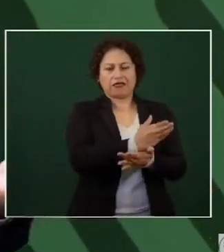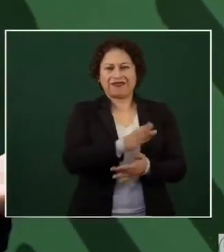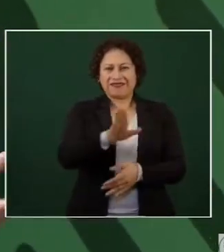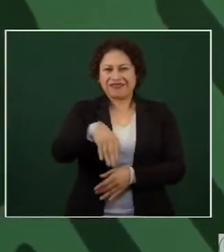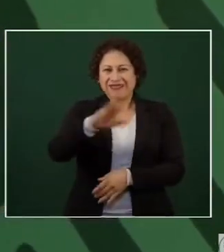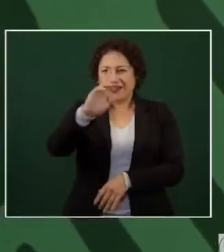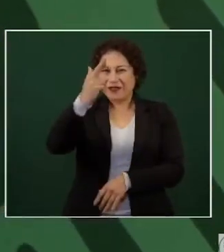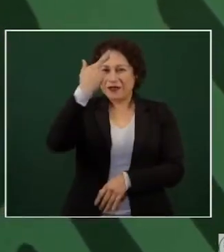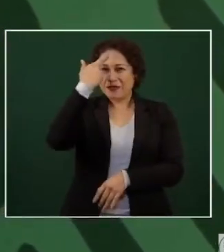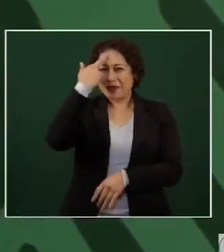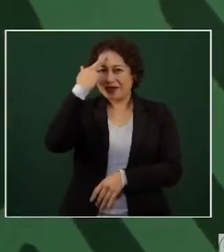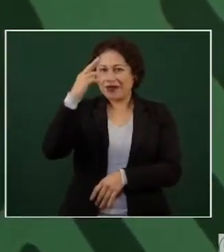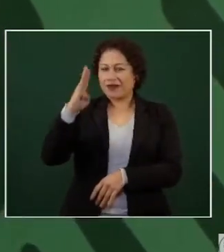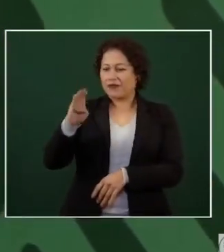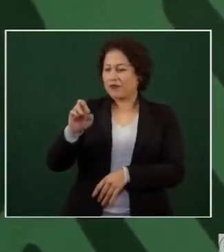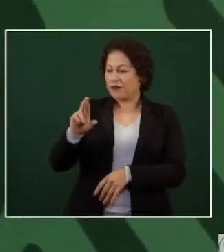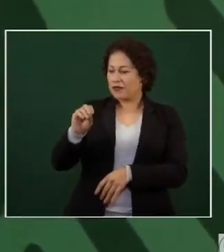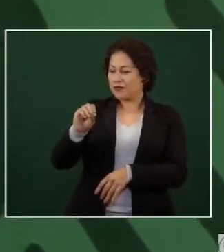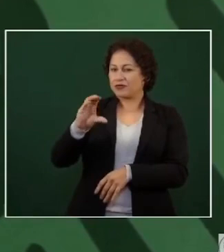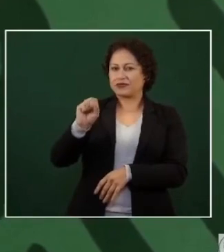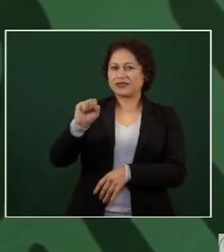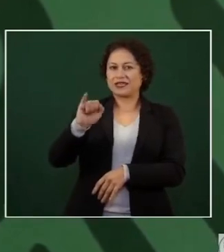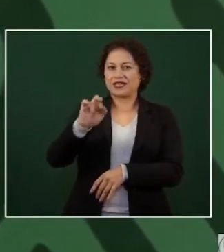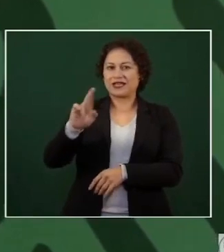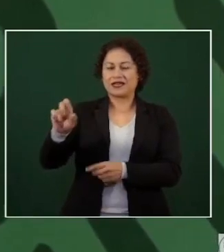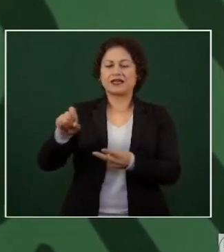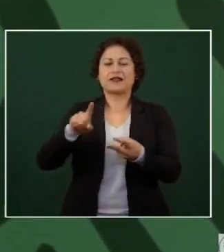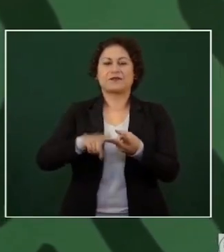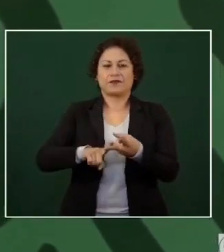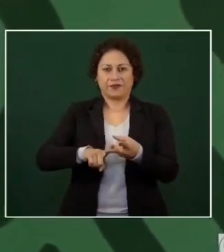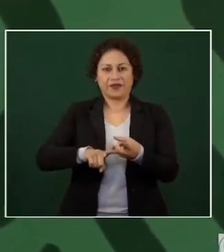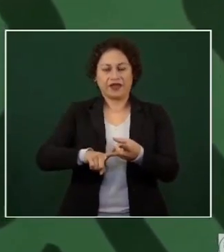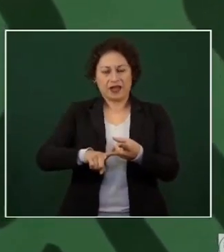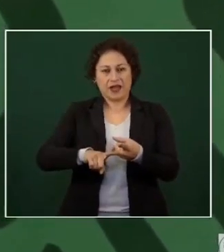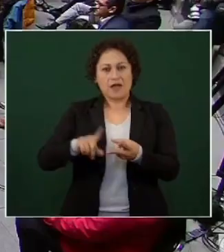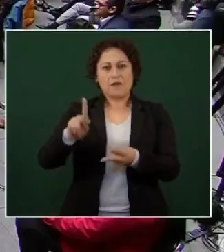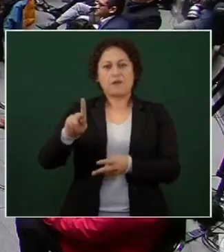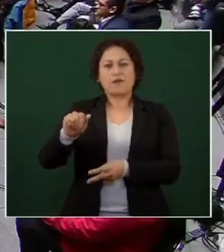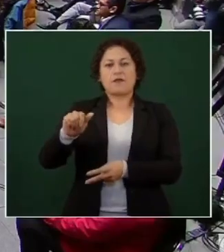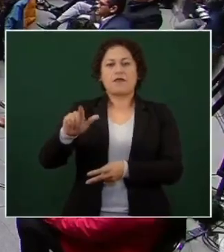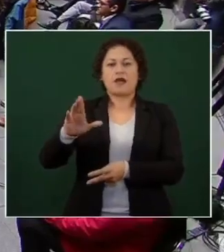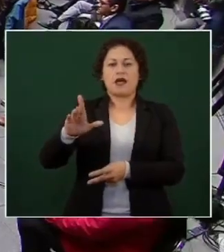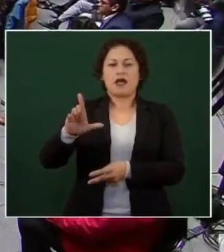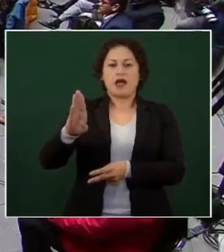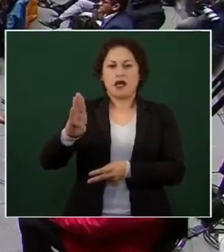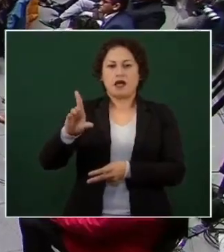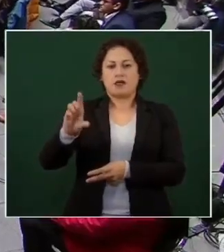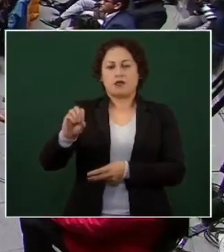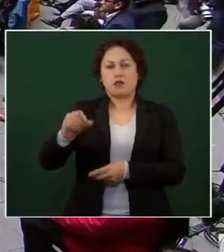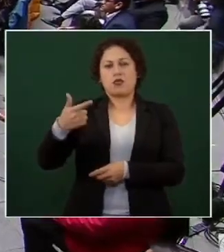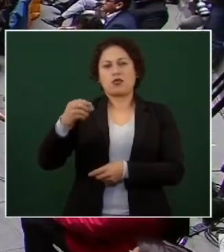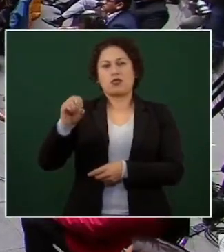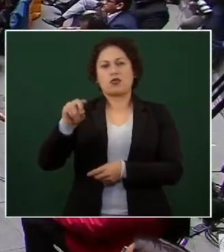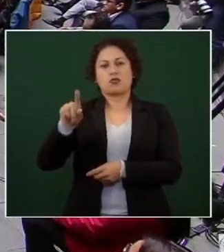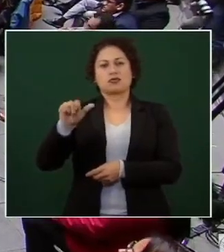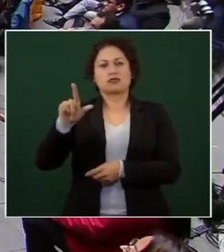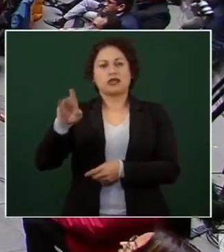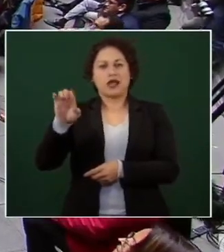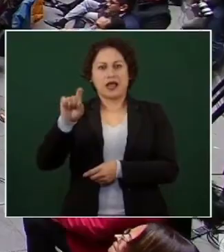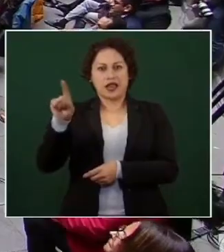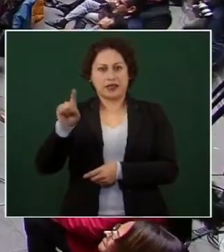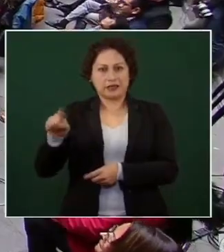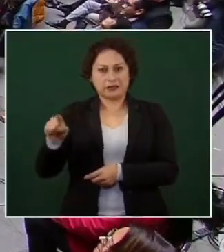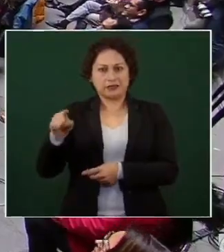Barrosierra y a don Pablo González Casanova, y yo creo que hasta ahí me